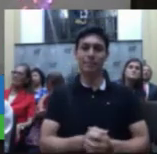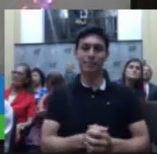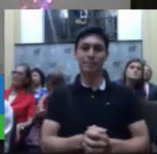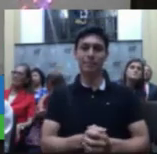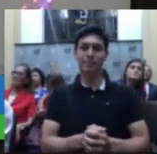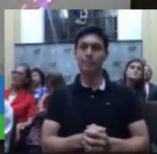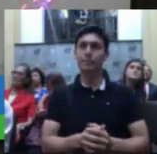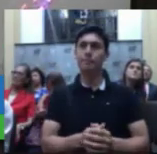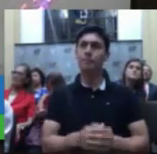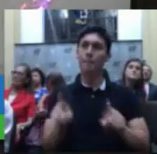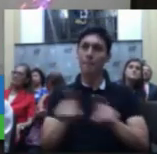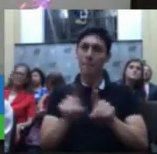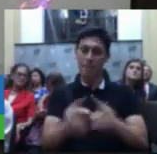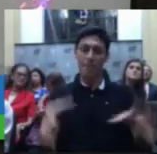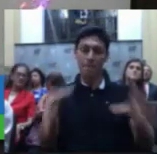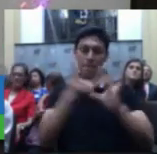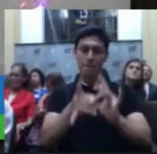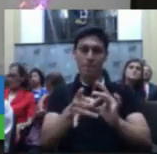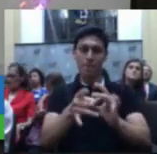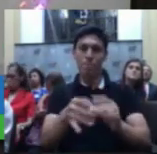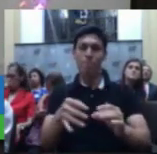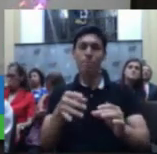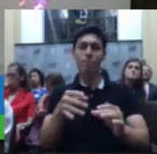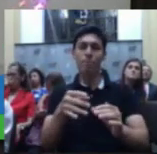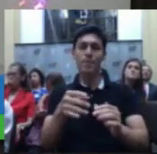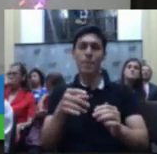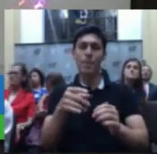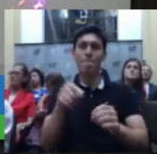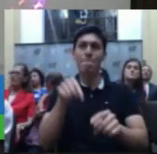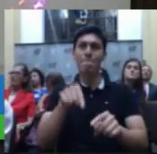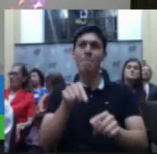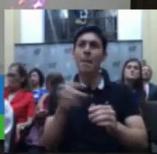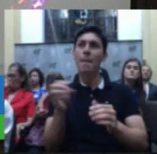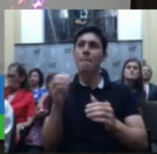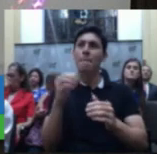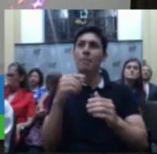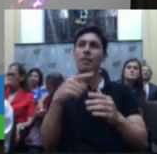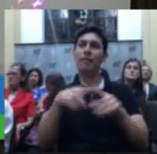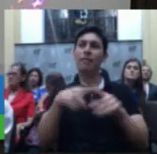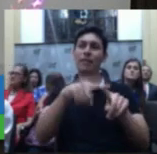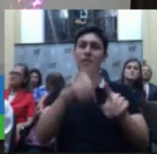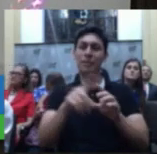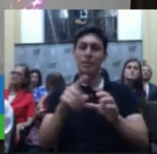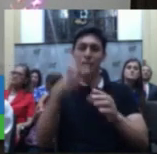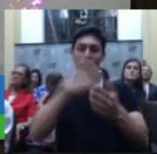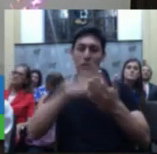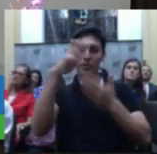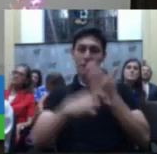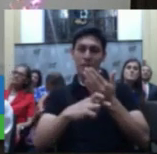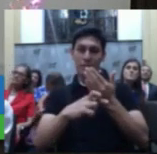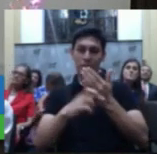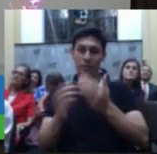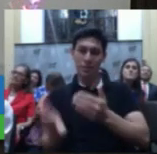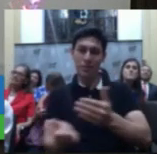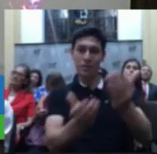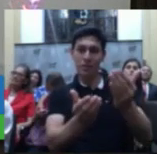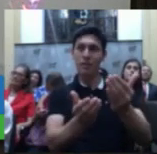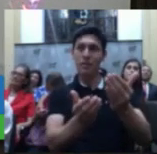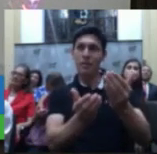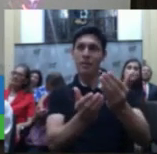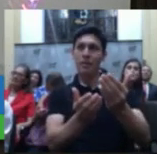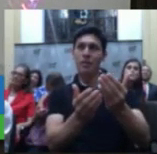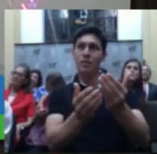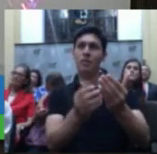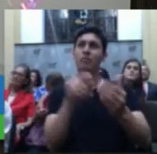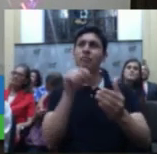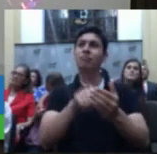Con la institucionalización de la capacitación para los magistrados, al ser parte de diversos proyectos que llevaron a la creación de la